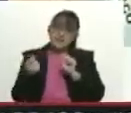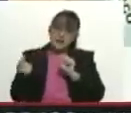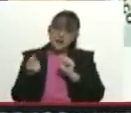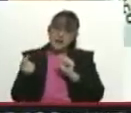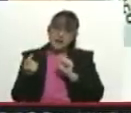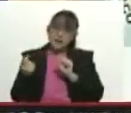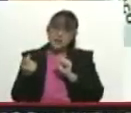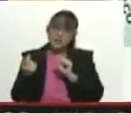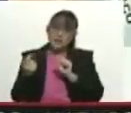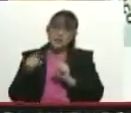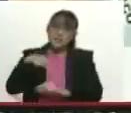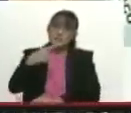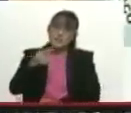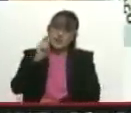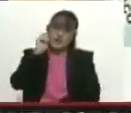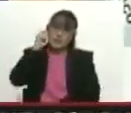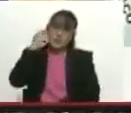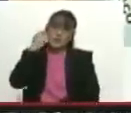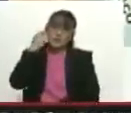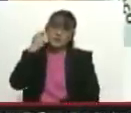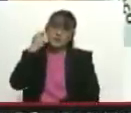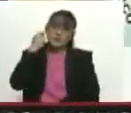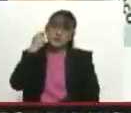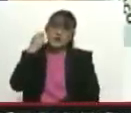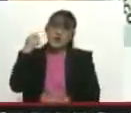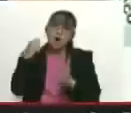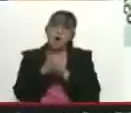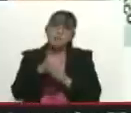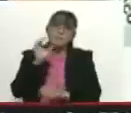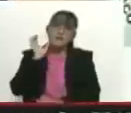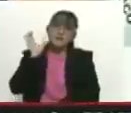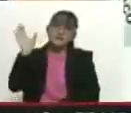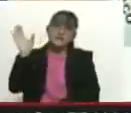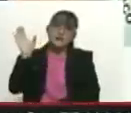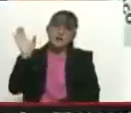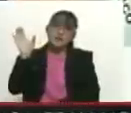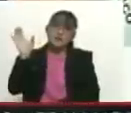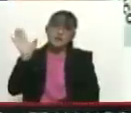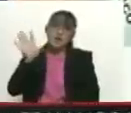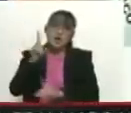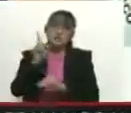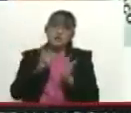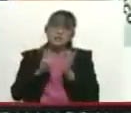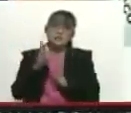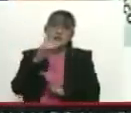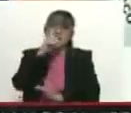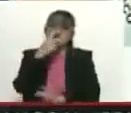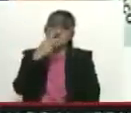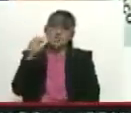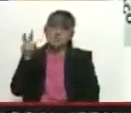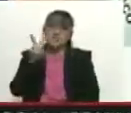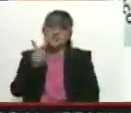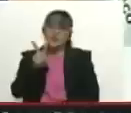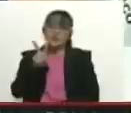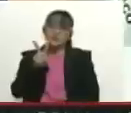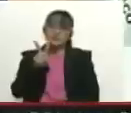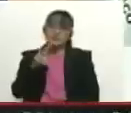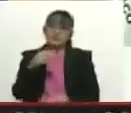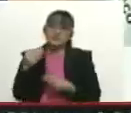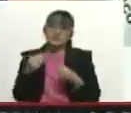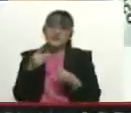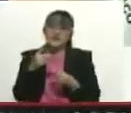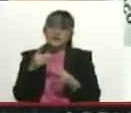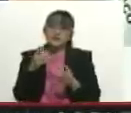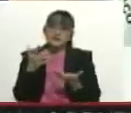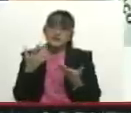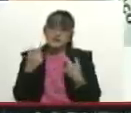posterior, recuerdo al golpe de Estado del 11 de abril del año 2002, se hicieron esos